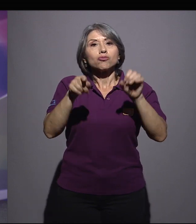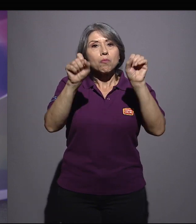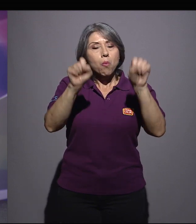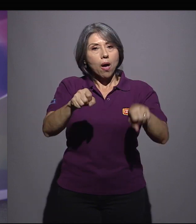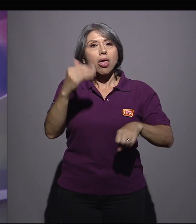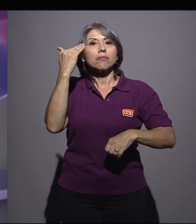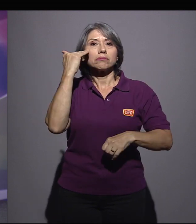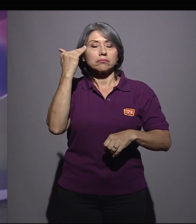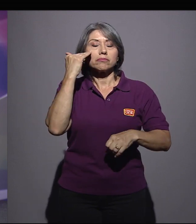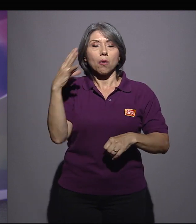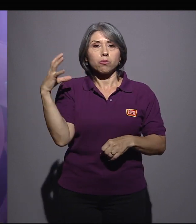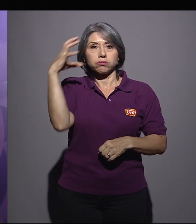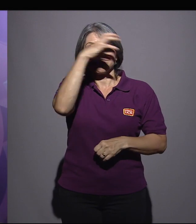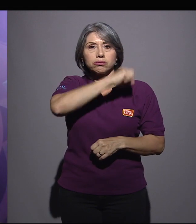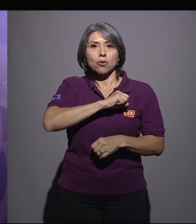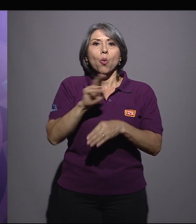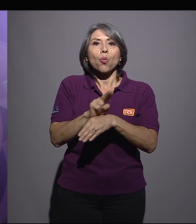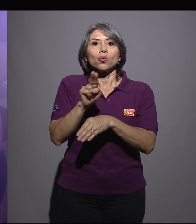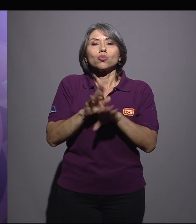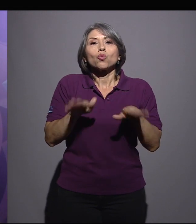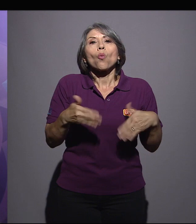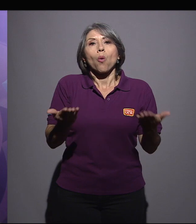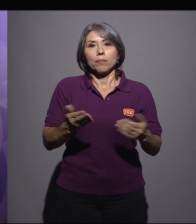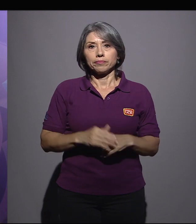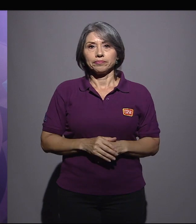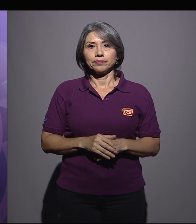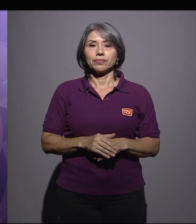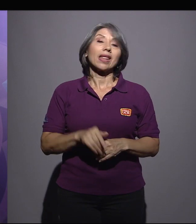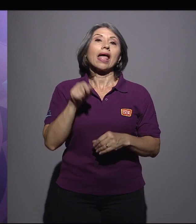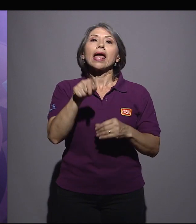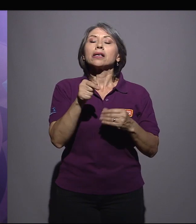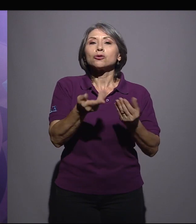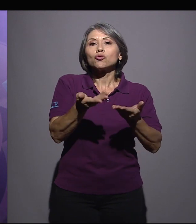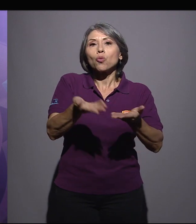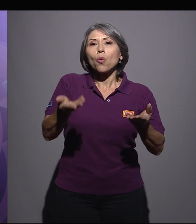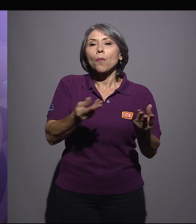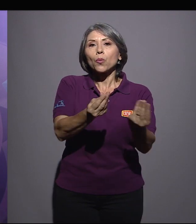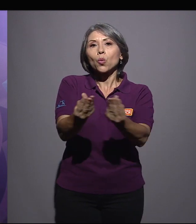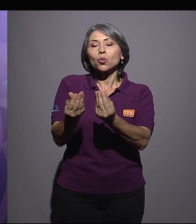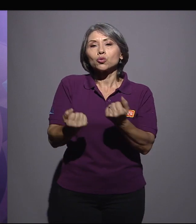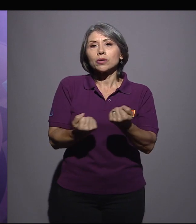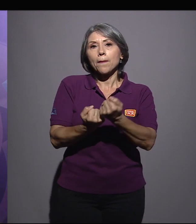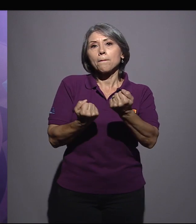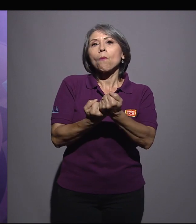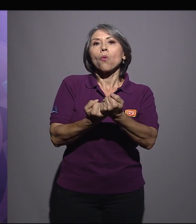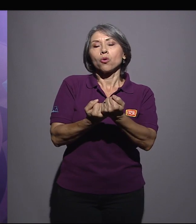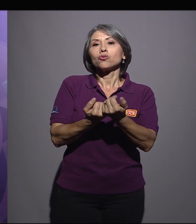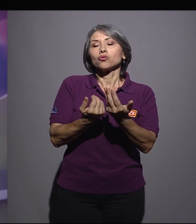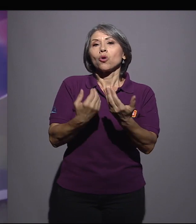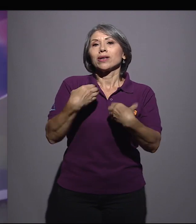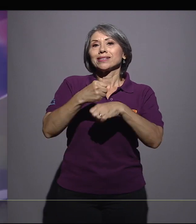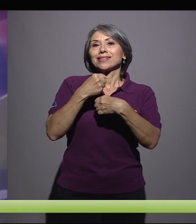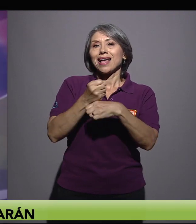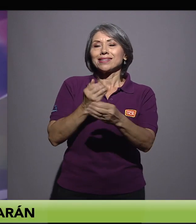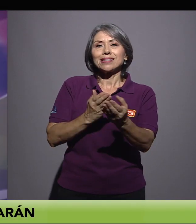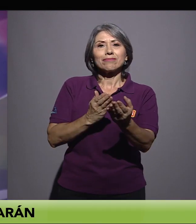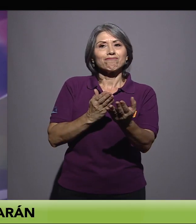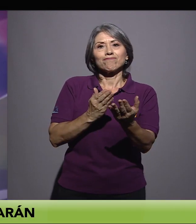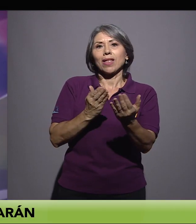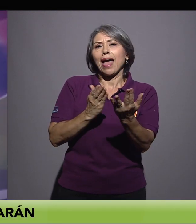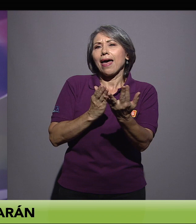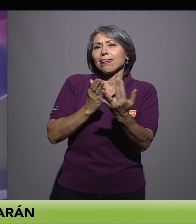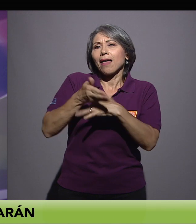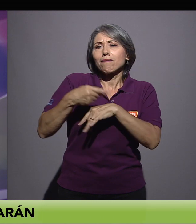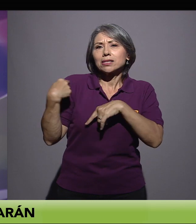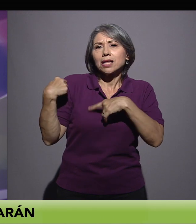y guiarse de cuál es el uso que se tiene que dar. Estos productos de apoyo son generados a través de toda la coordinación que se ha